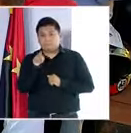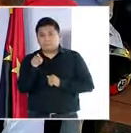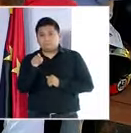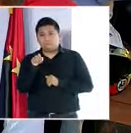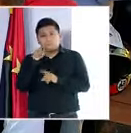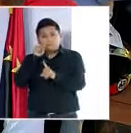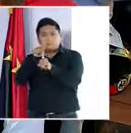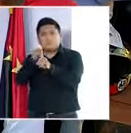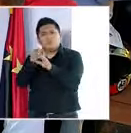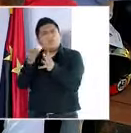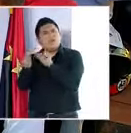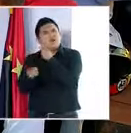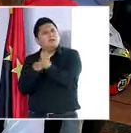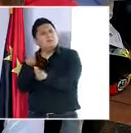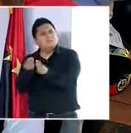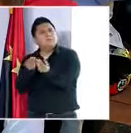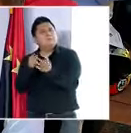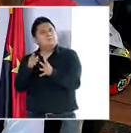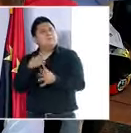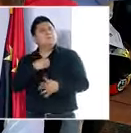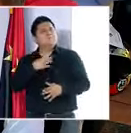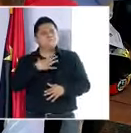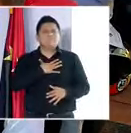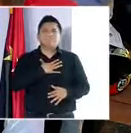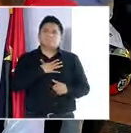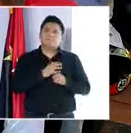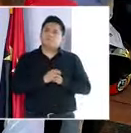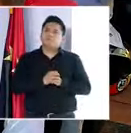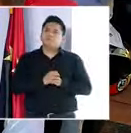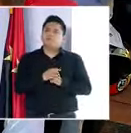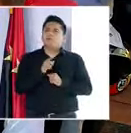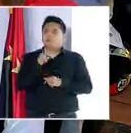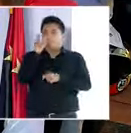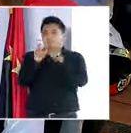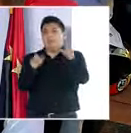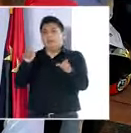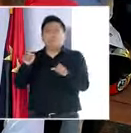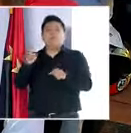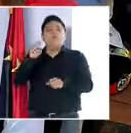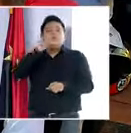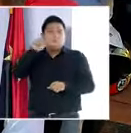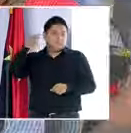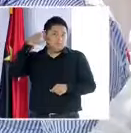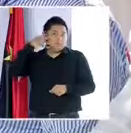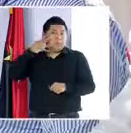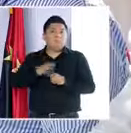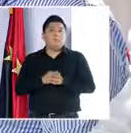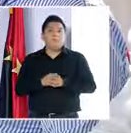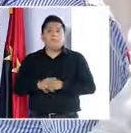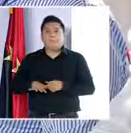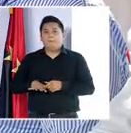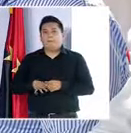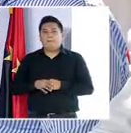reto una gran oportunidad para los norte santandereanos.